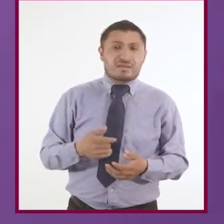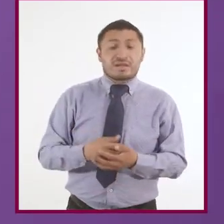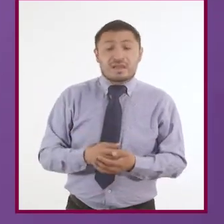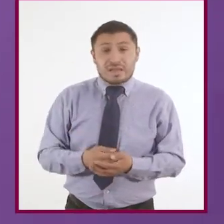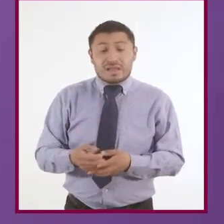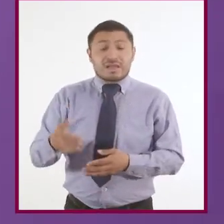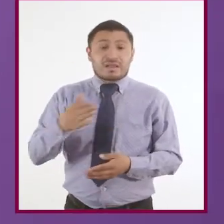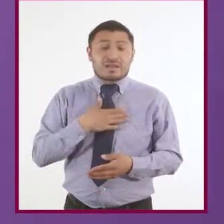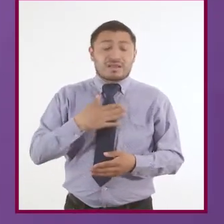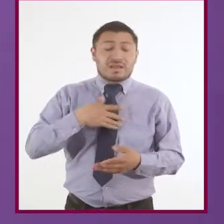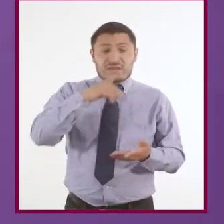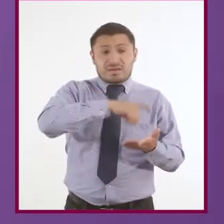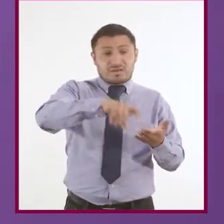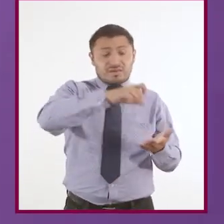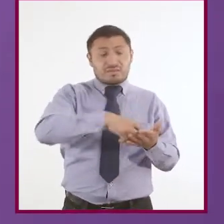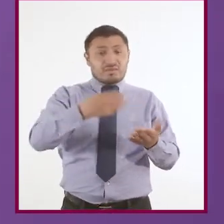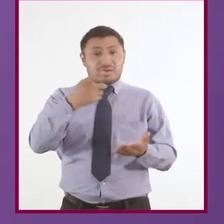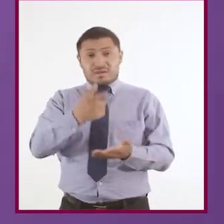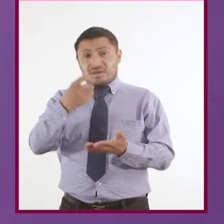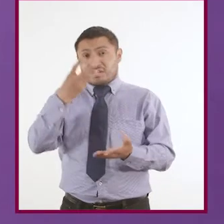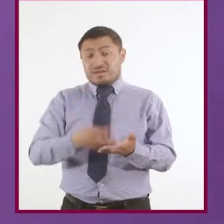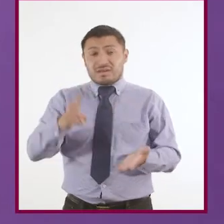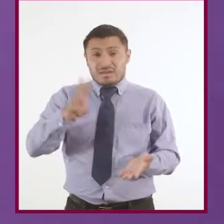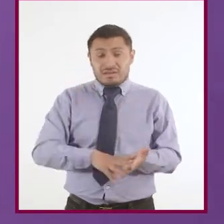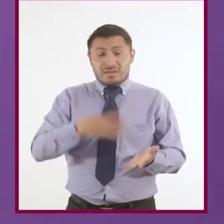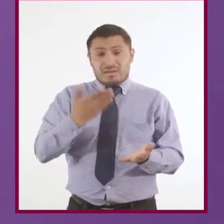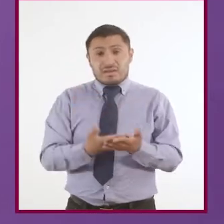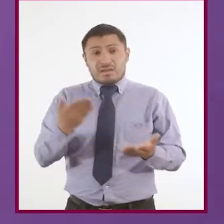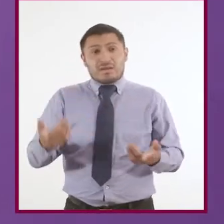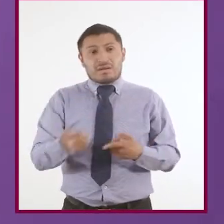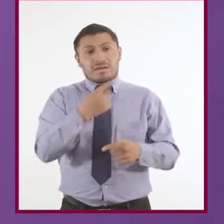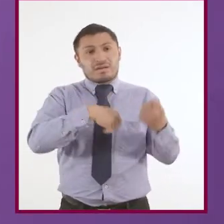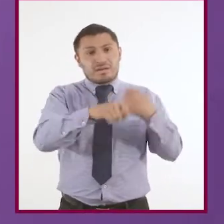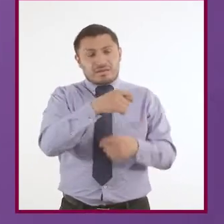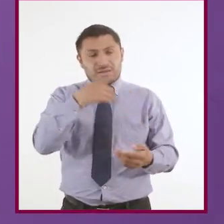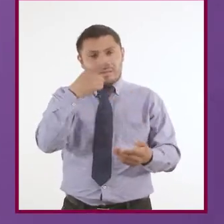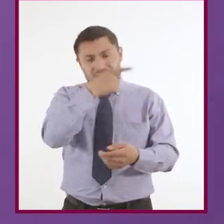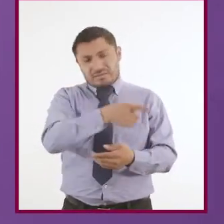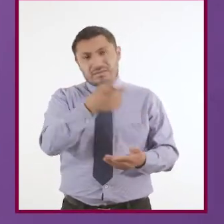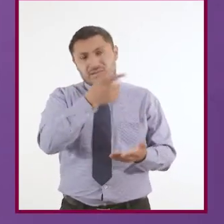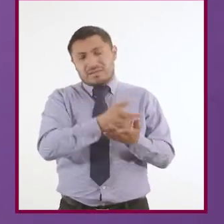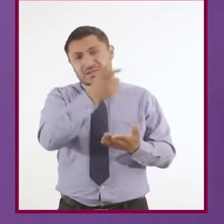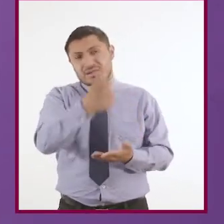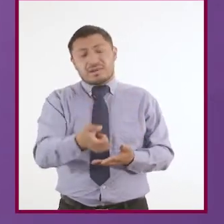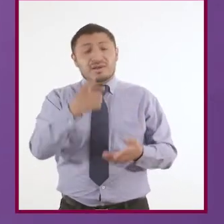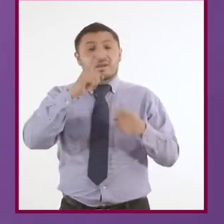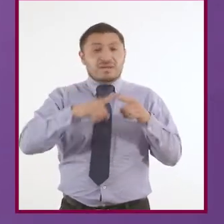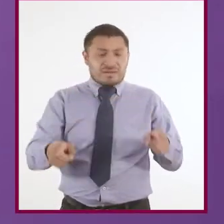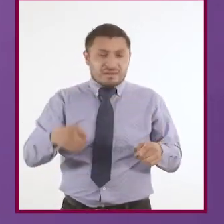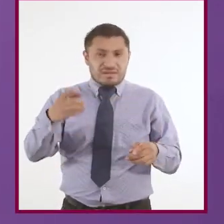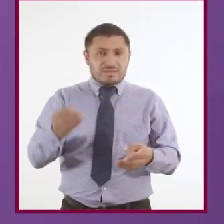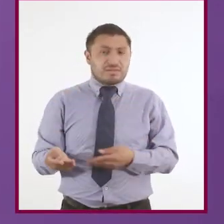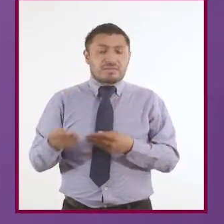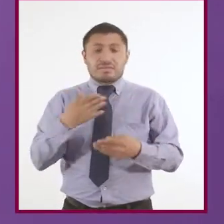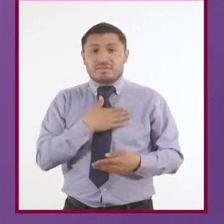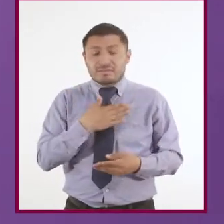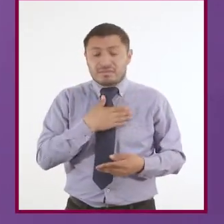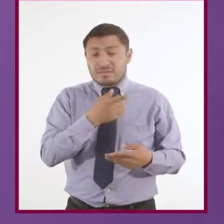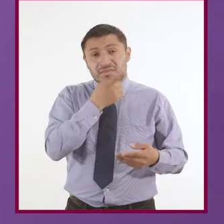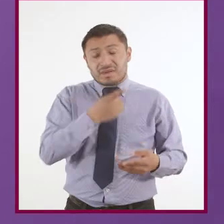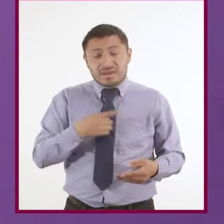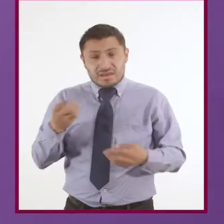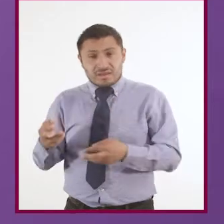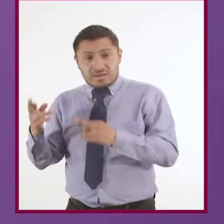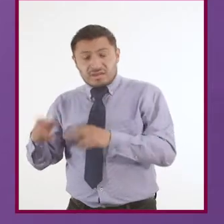costaba el triple de lo que había pagado por él. Ahora la tienda le está cobrando a ella la diferencia del precio y me pide que regrese el suéter. Me